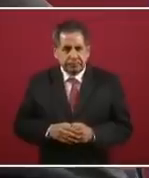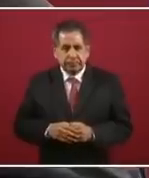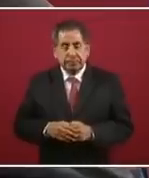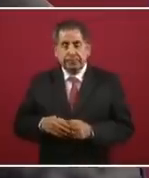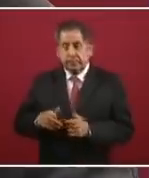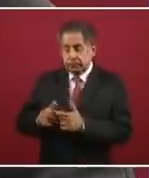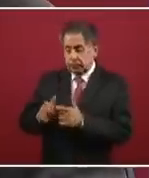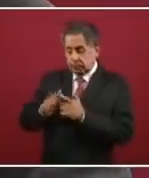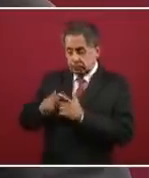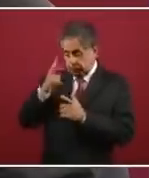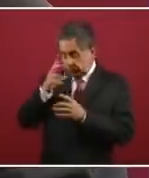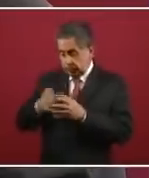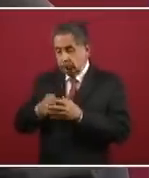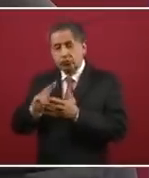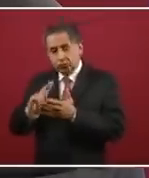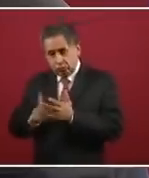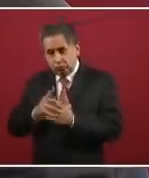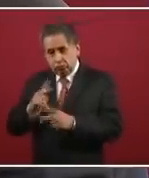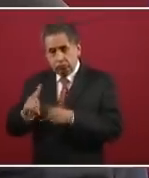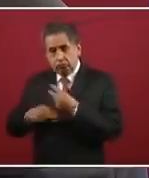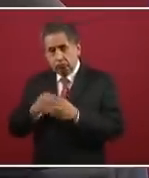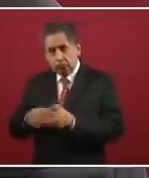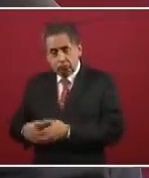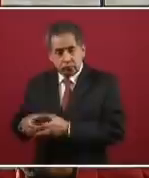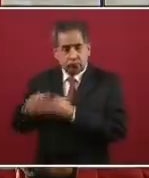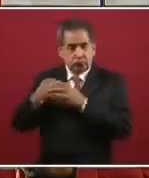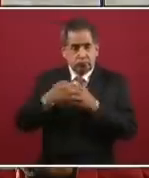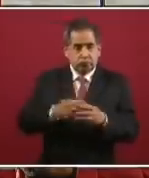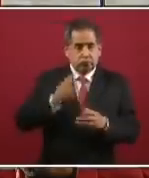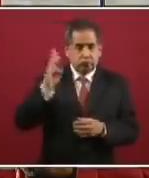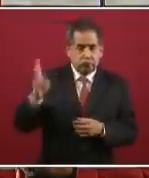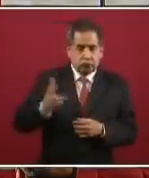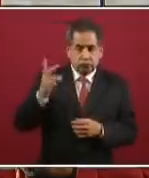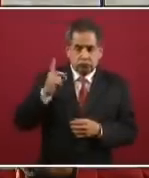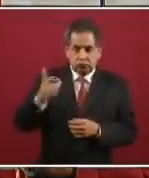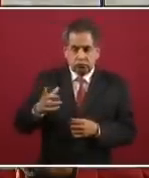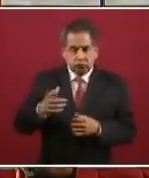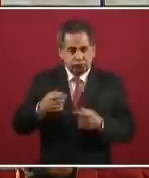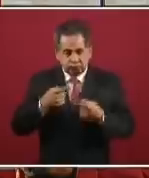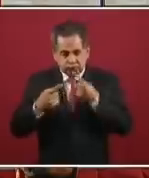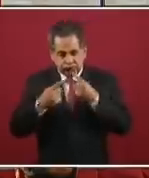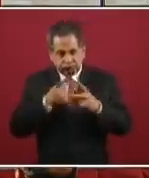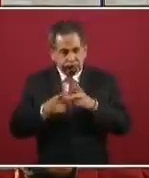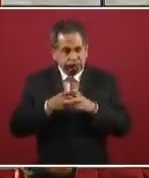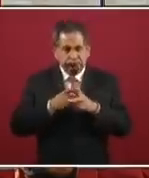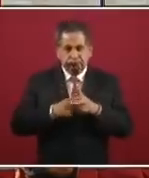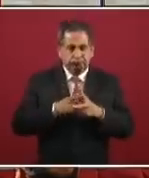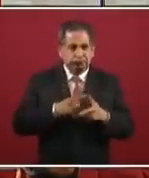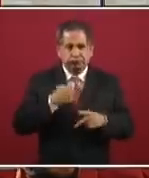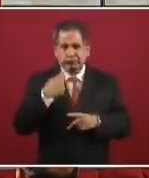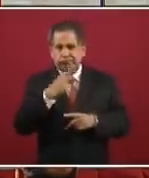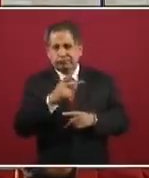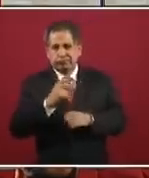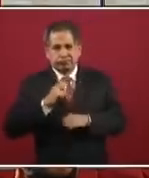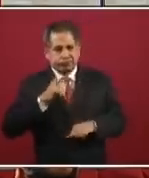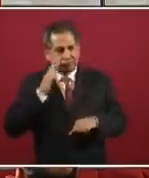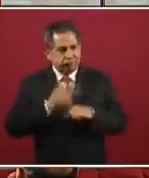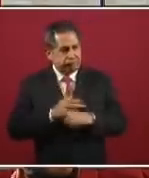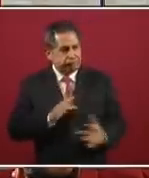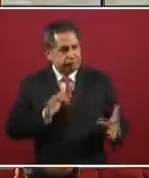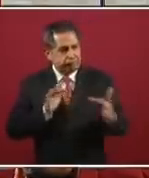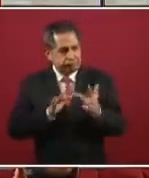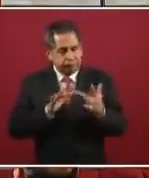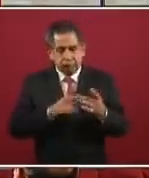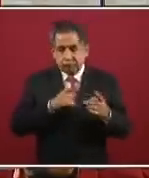delegación mexicana a Washington para llevar a cabo una reunión técnica con OPIC, que es el organismo por el cual Estados